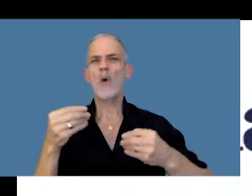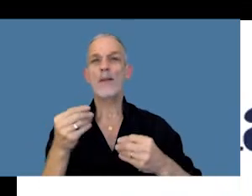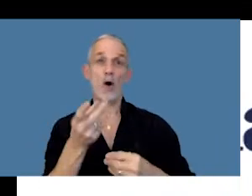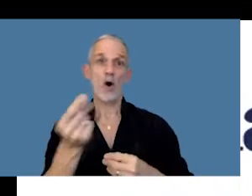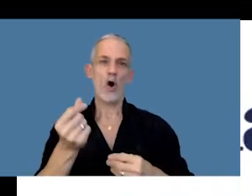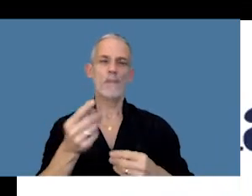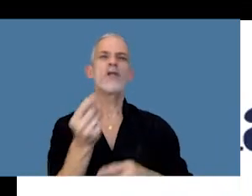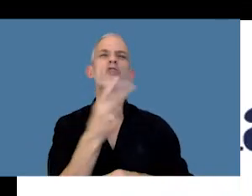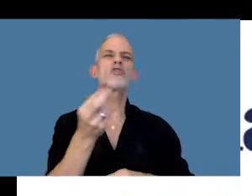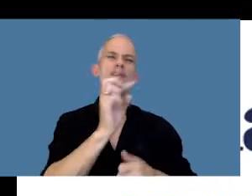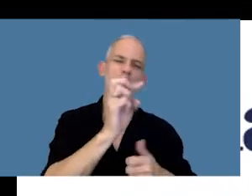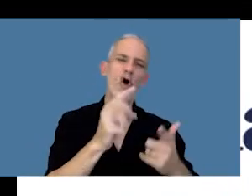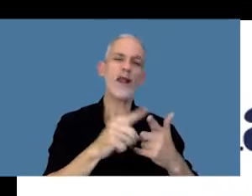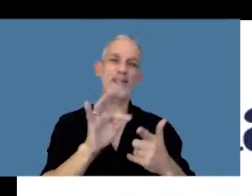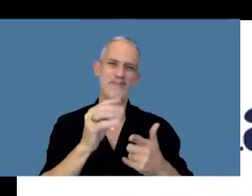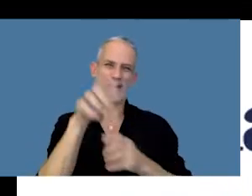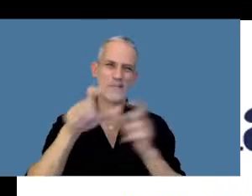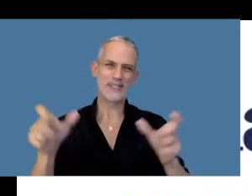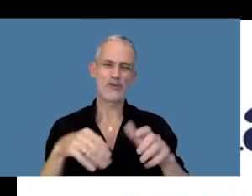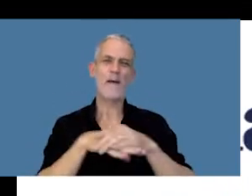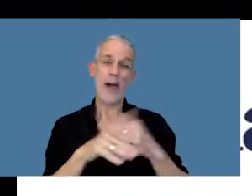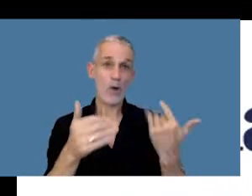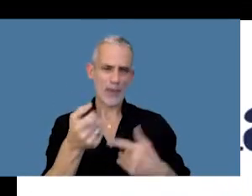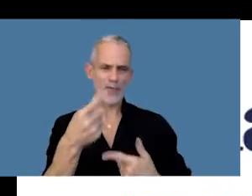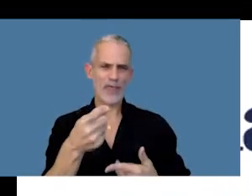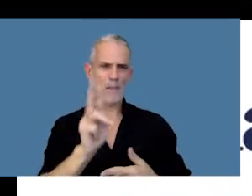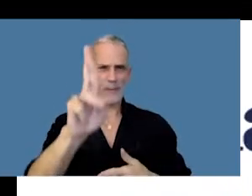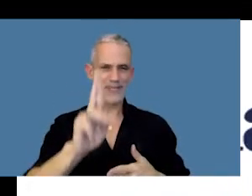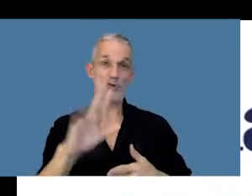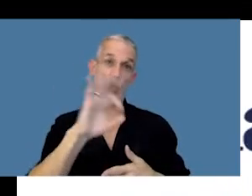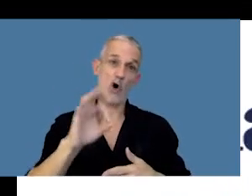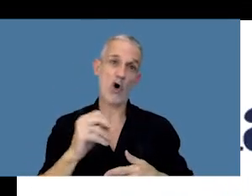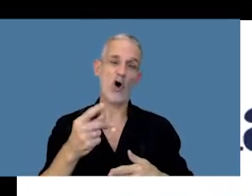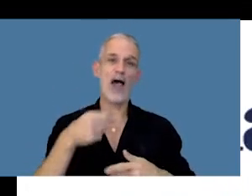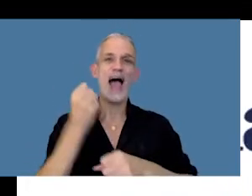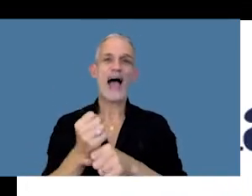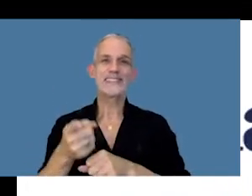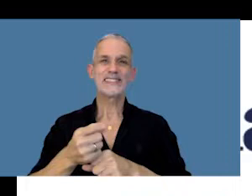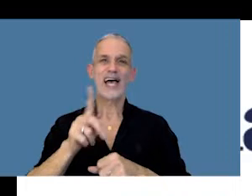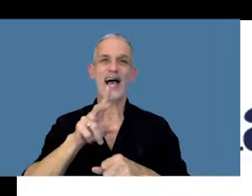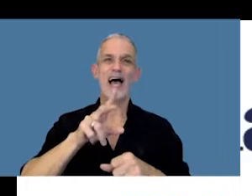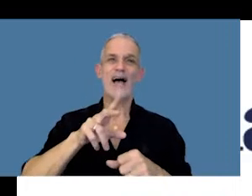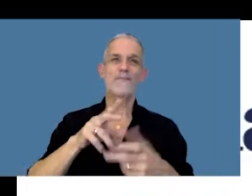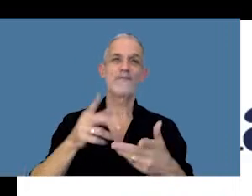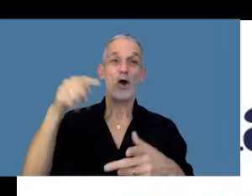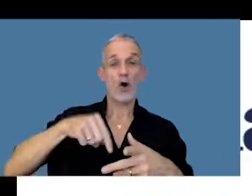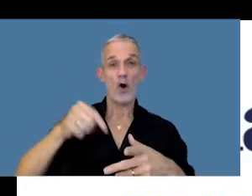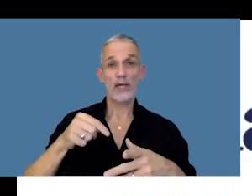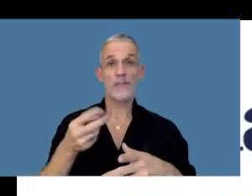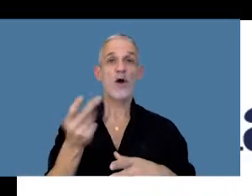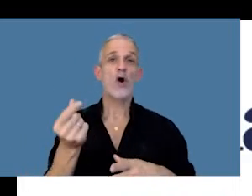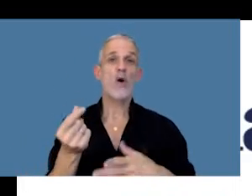de $200 para los que están habilitados, o estamos hablando de hoy